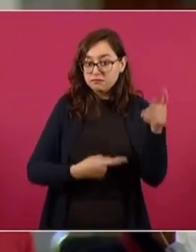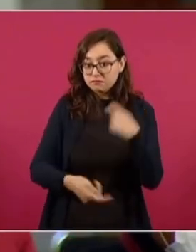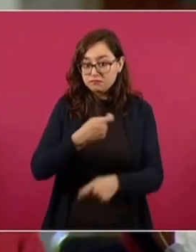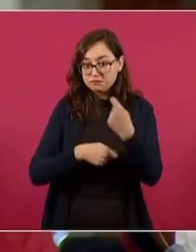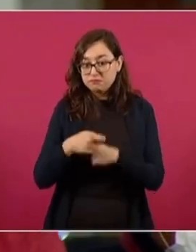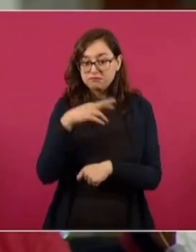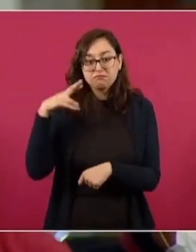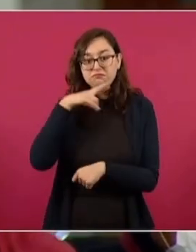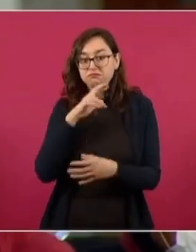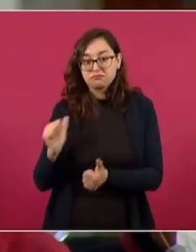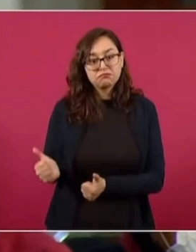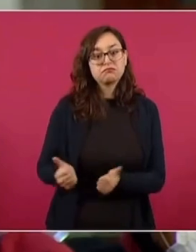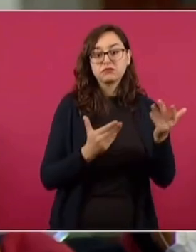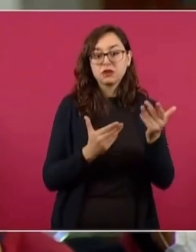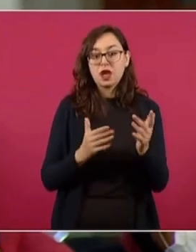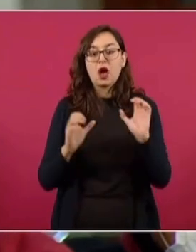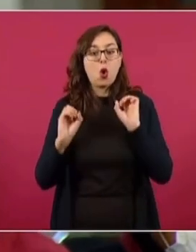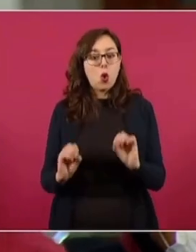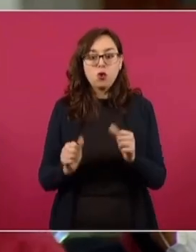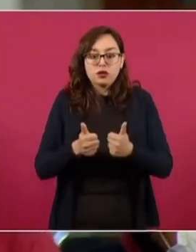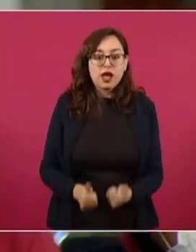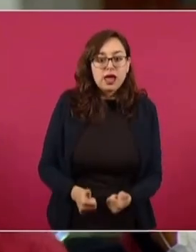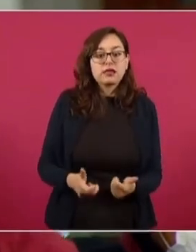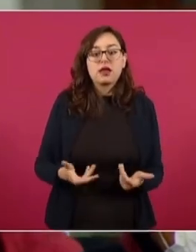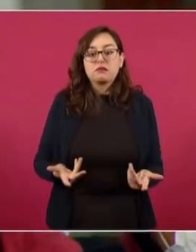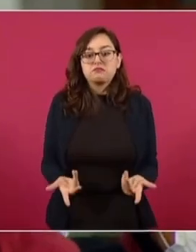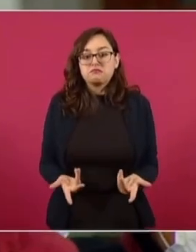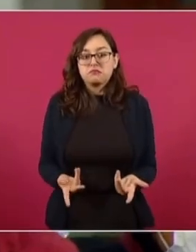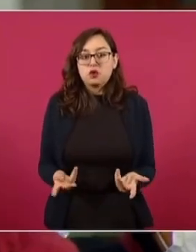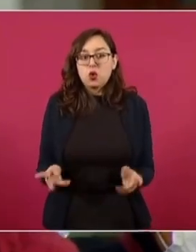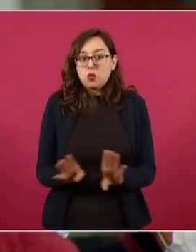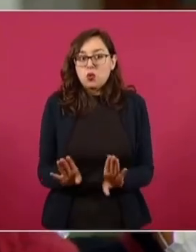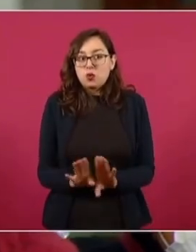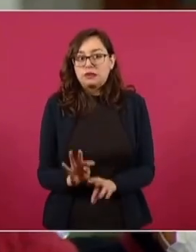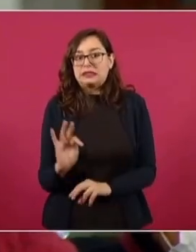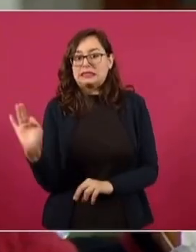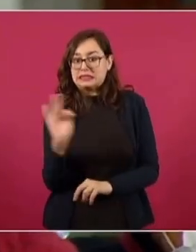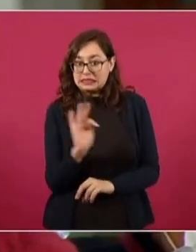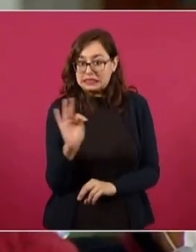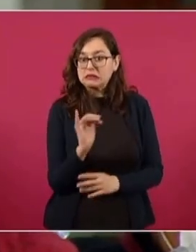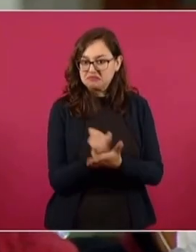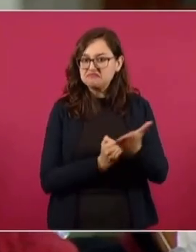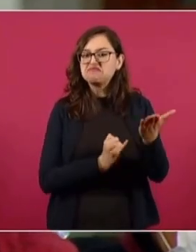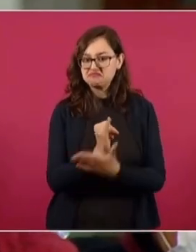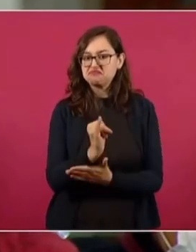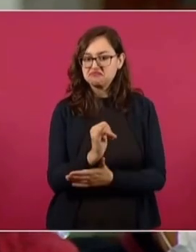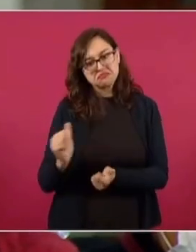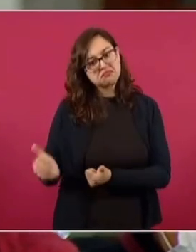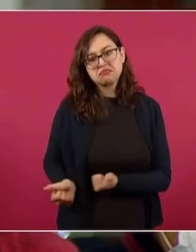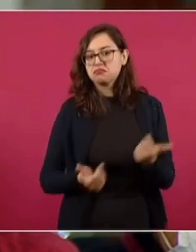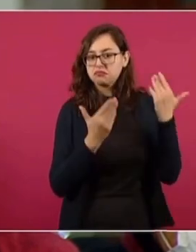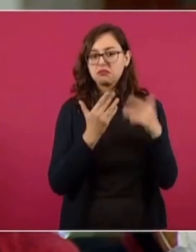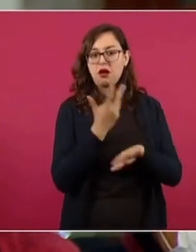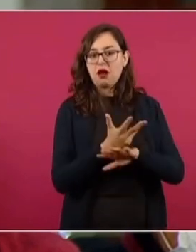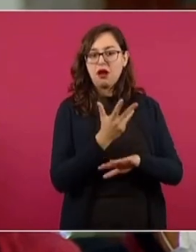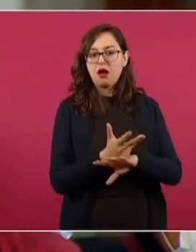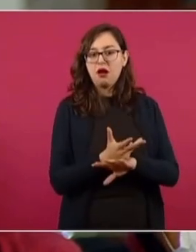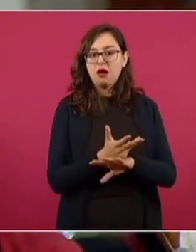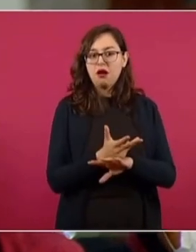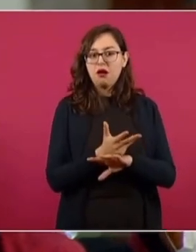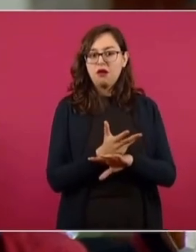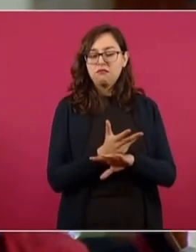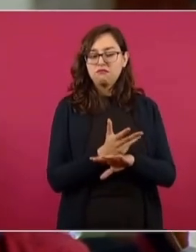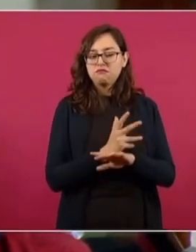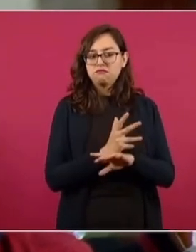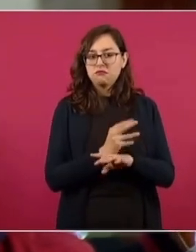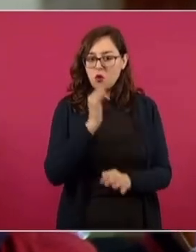existe la incertidumbre de que si se va a Caro Quintero para Estados Unidos, pueda haber tal vez una que se pueda relacionar esta situación por lo que